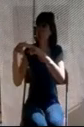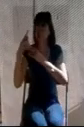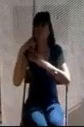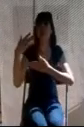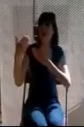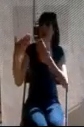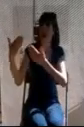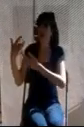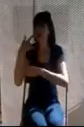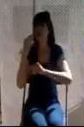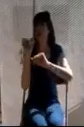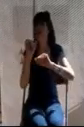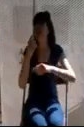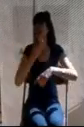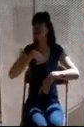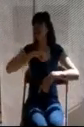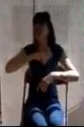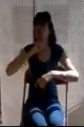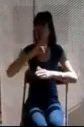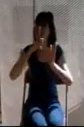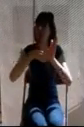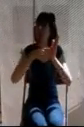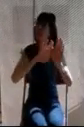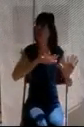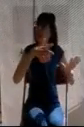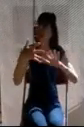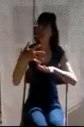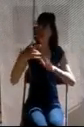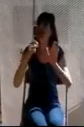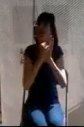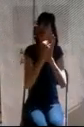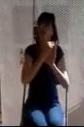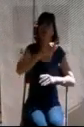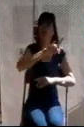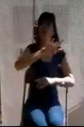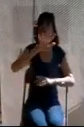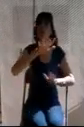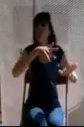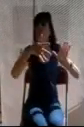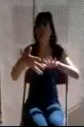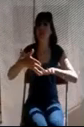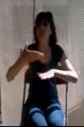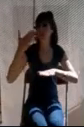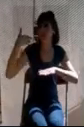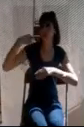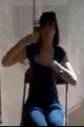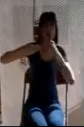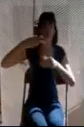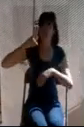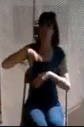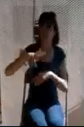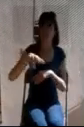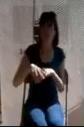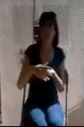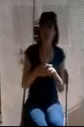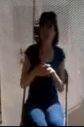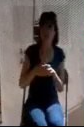cómo defendía España desde la legalidad, aplicando un artículo 155 que nunca se había utilizado.